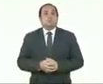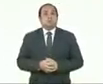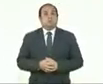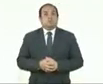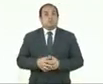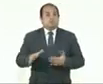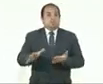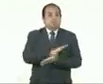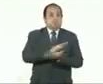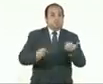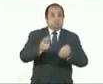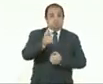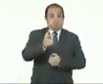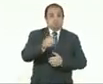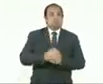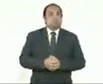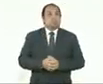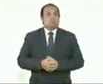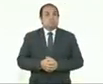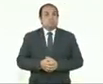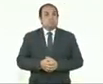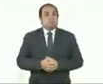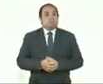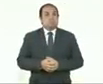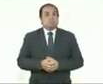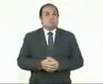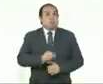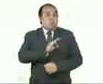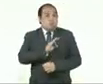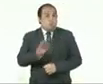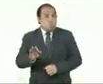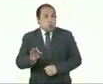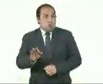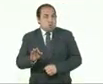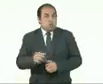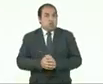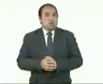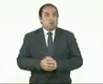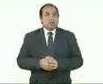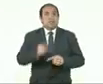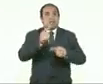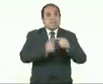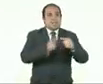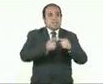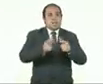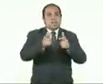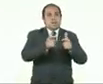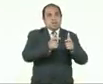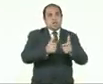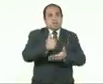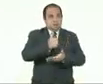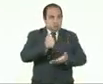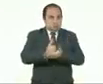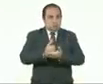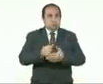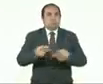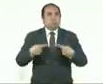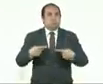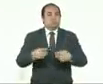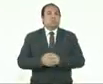haber destruido el arma y de esta manera podamos ir desarmando a la ciudad, es